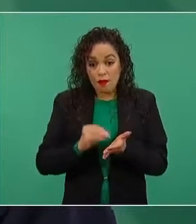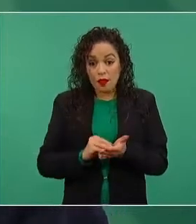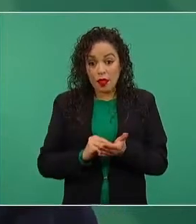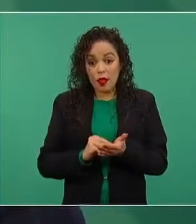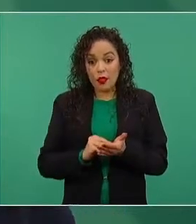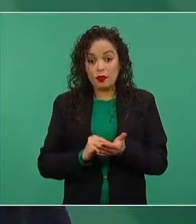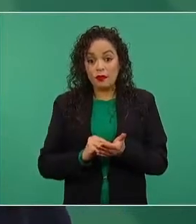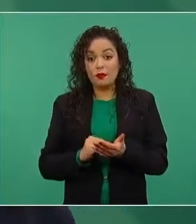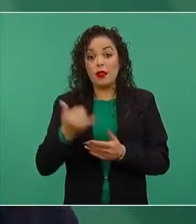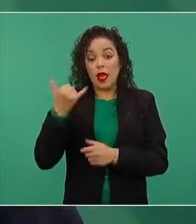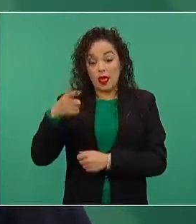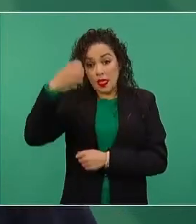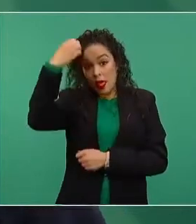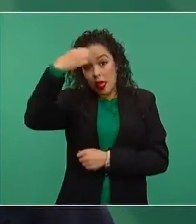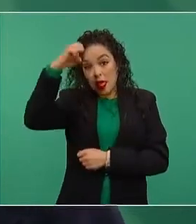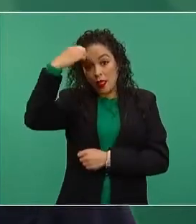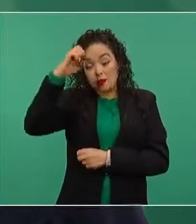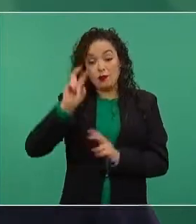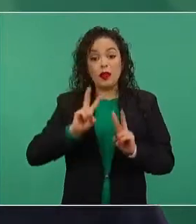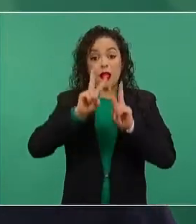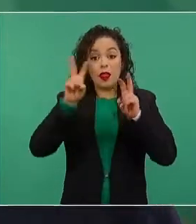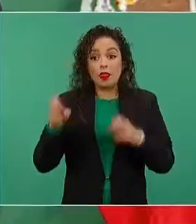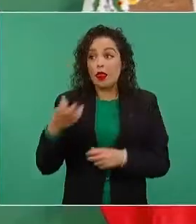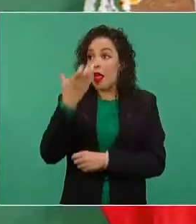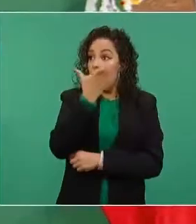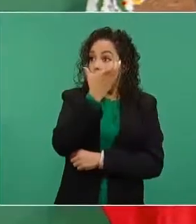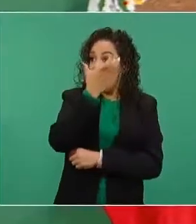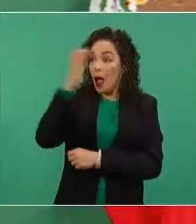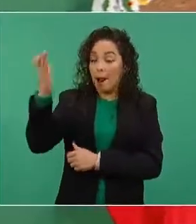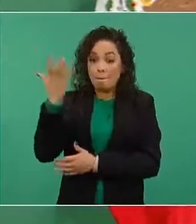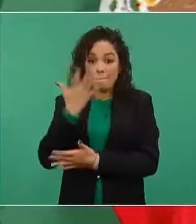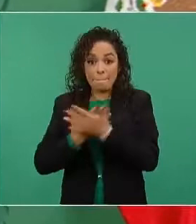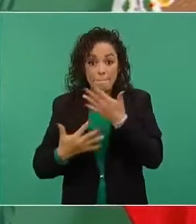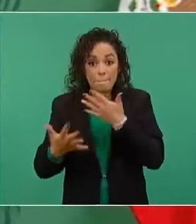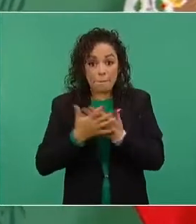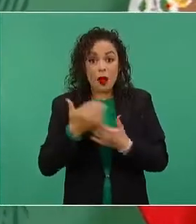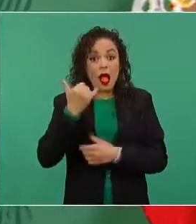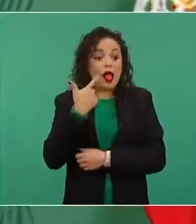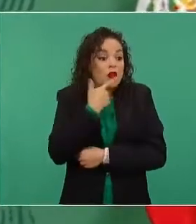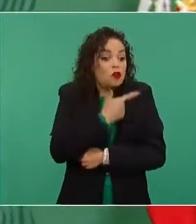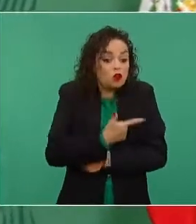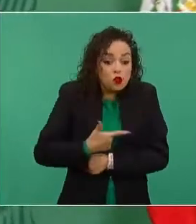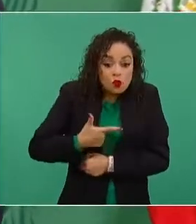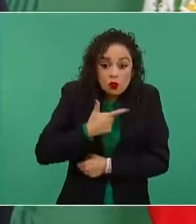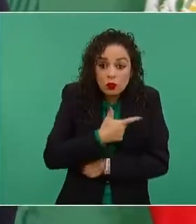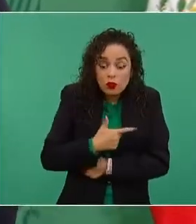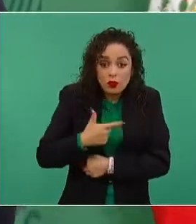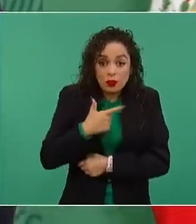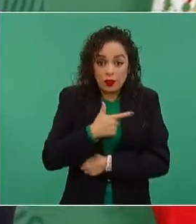saben del campo y les gusta, porque eso es vida también,